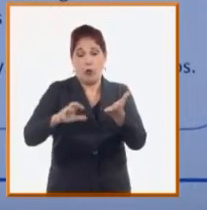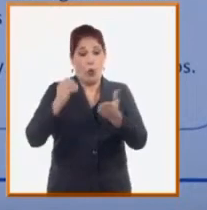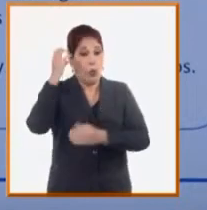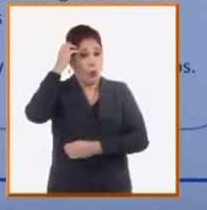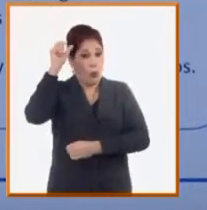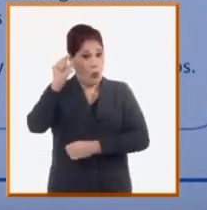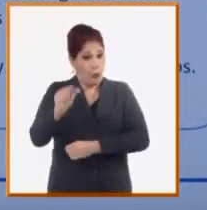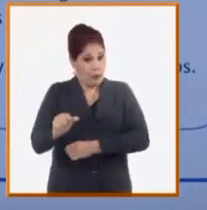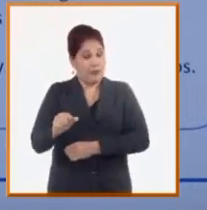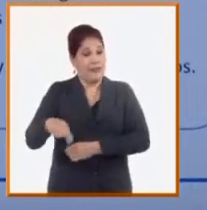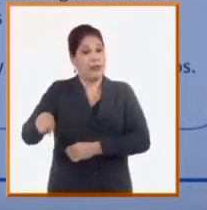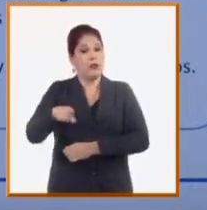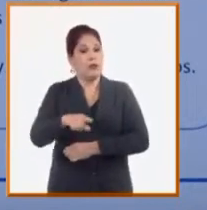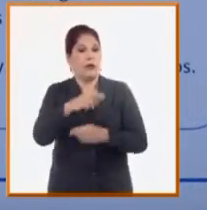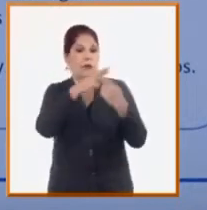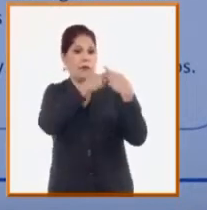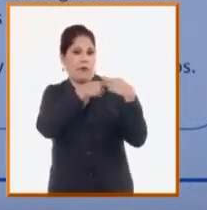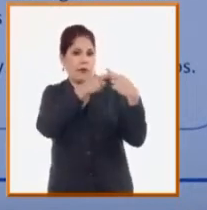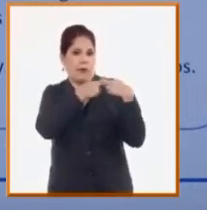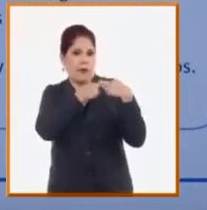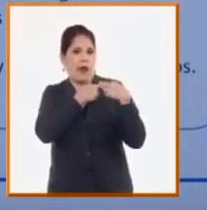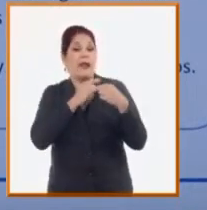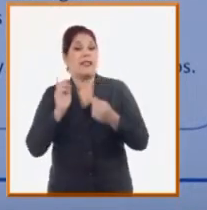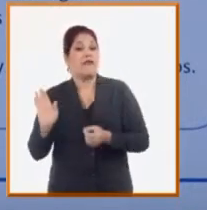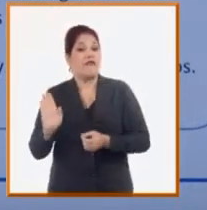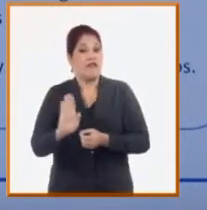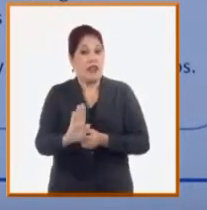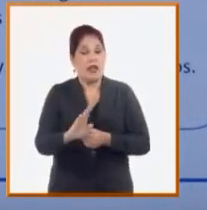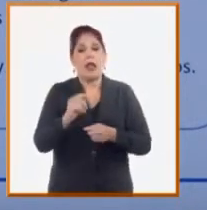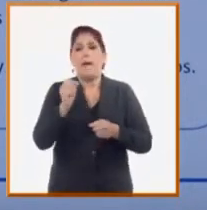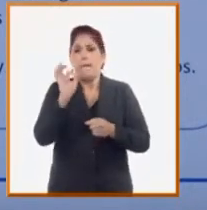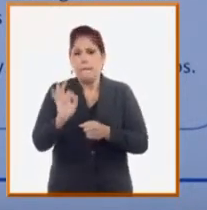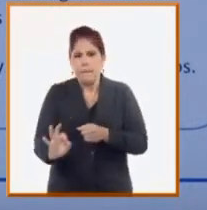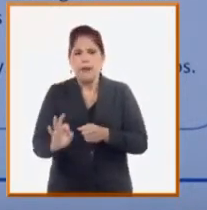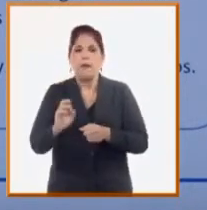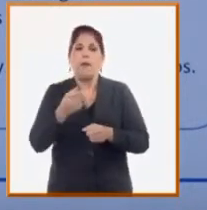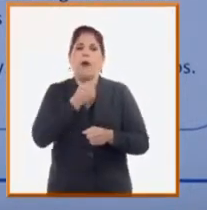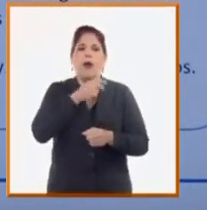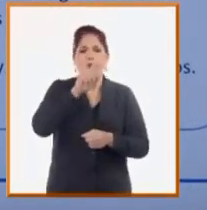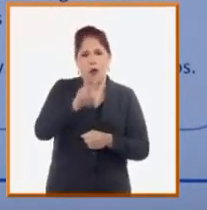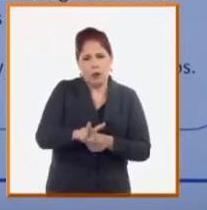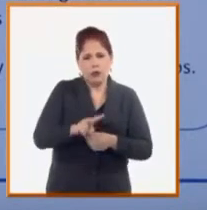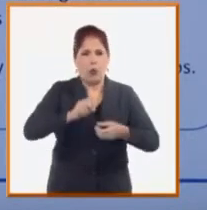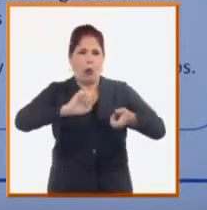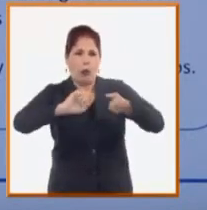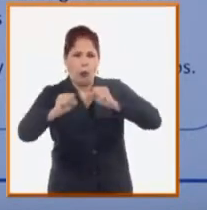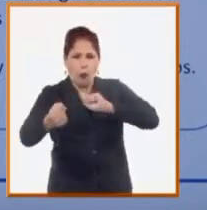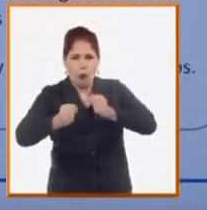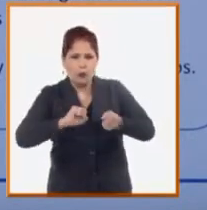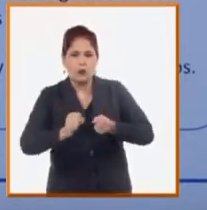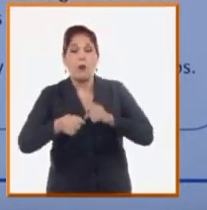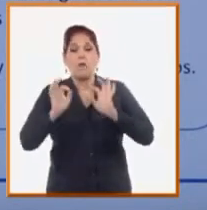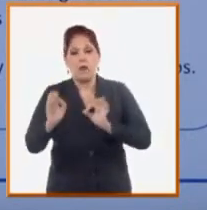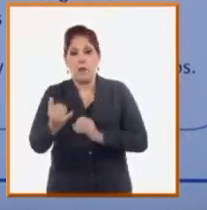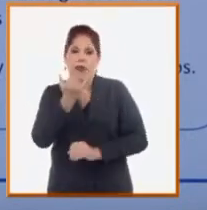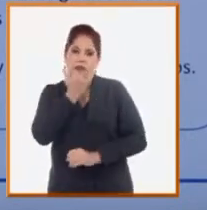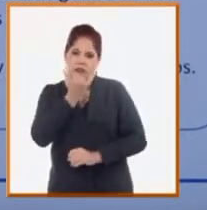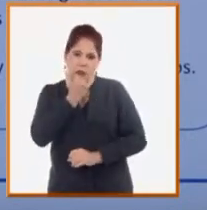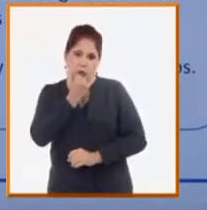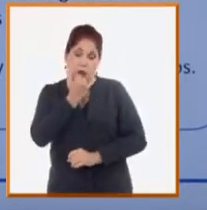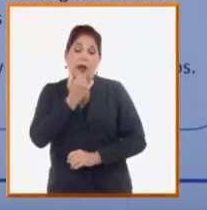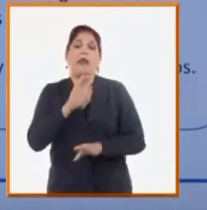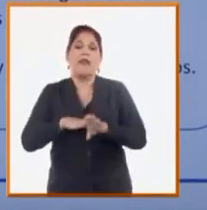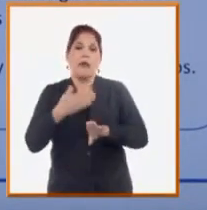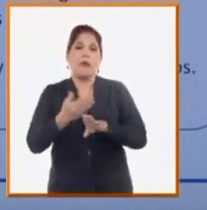Estado que tenemos responsabilidad al respecto, y se han venido realizando en este año un grupo de controles que han arrojado un grupo de deficiencias, pero esto se